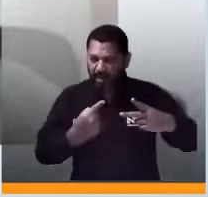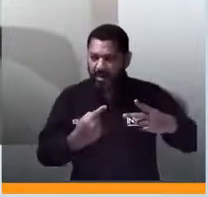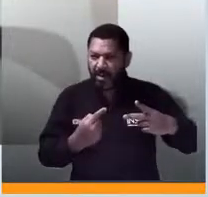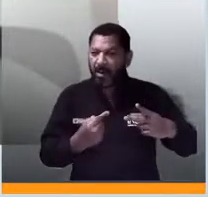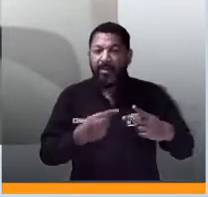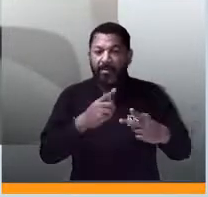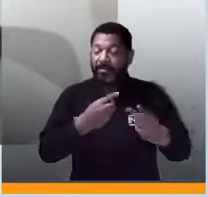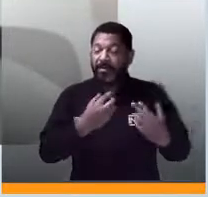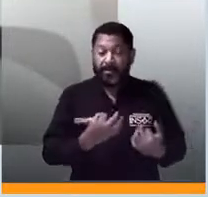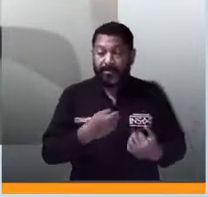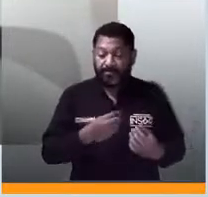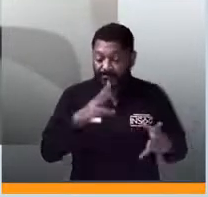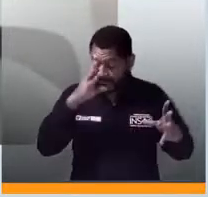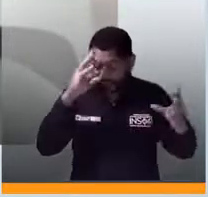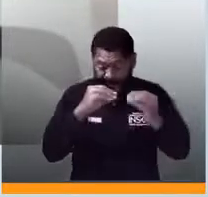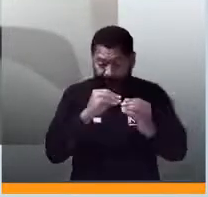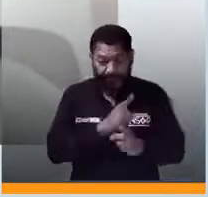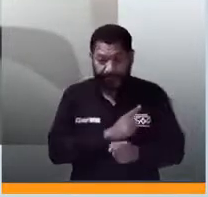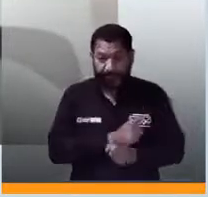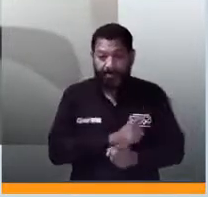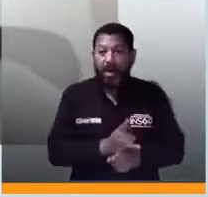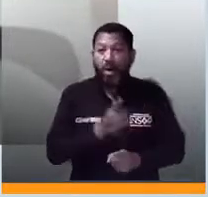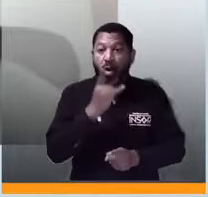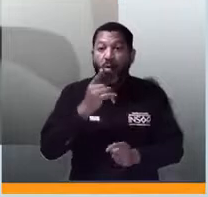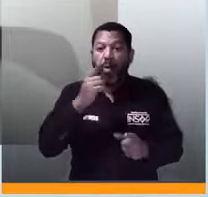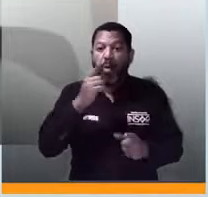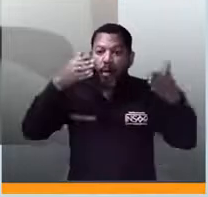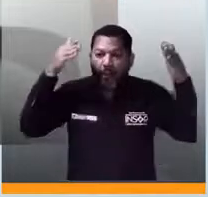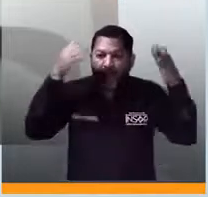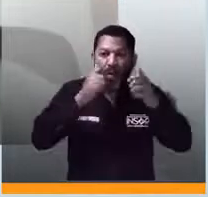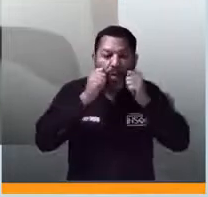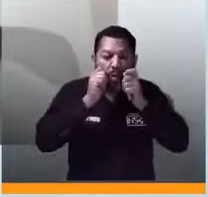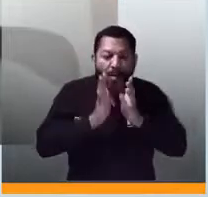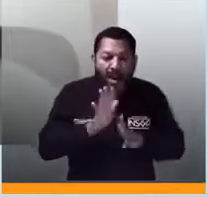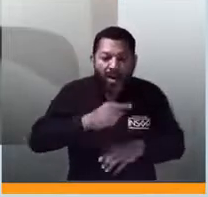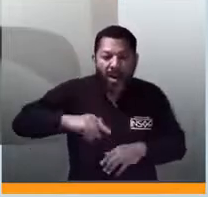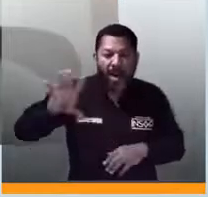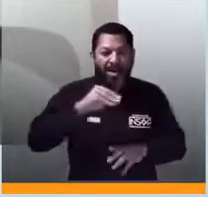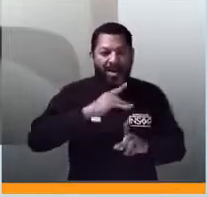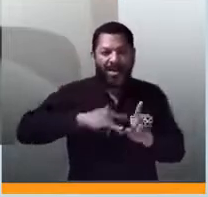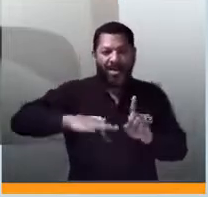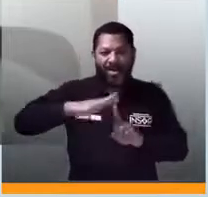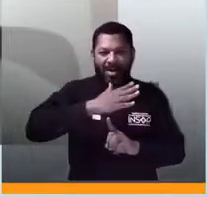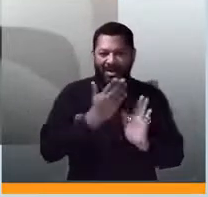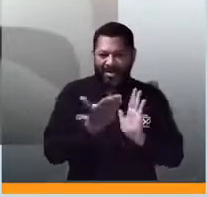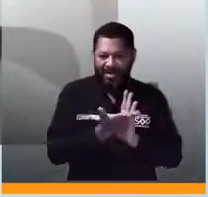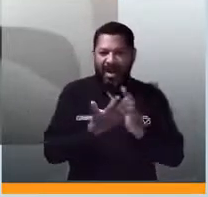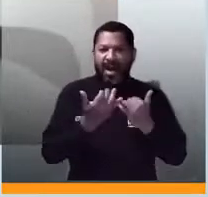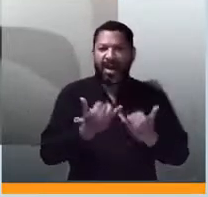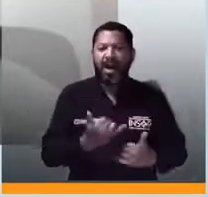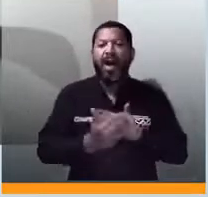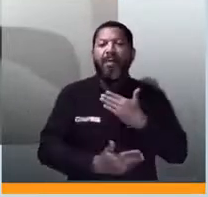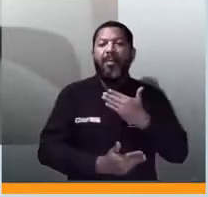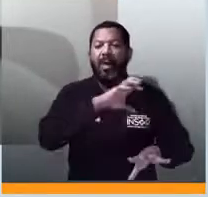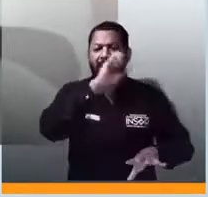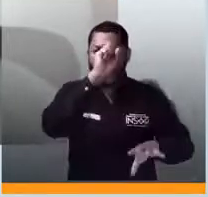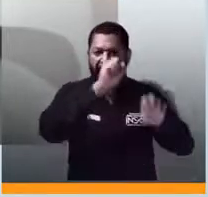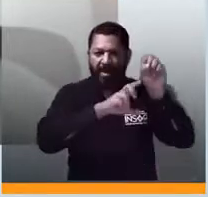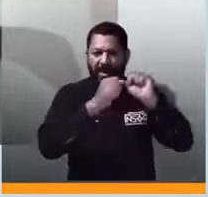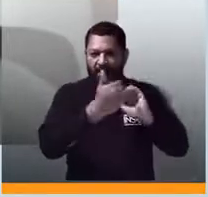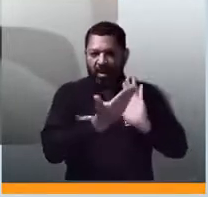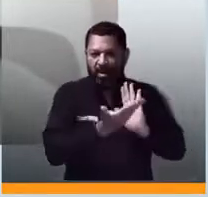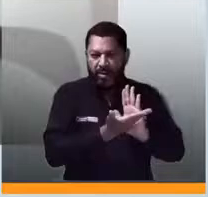comparto plenamente que hay que darle una dimensión humanista a toda esta tecnología educativa en el proceso de aprendizaje de